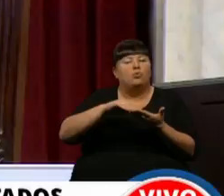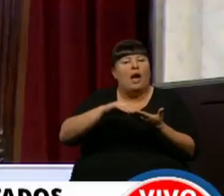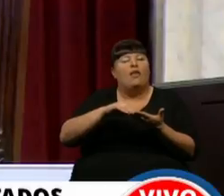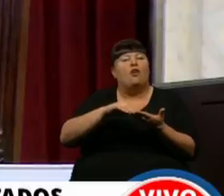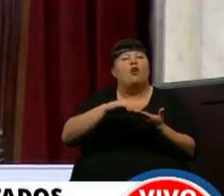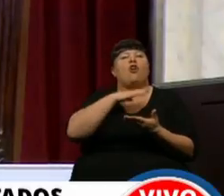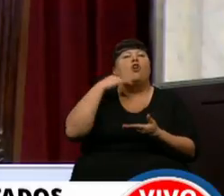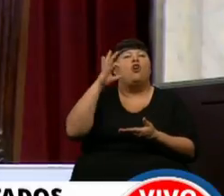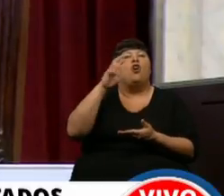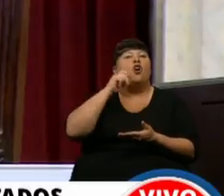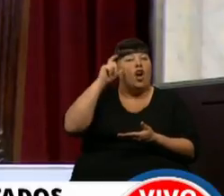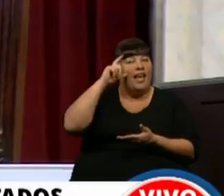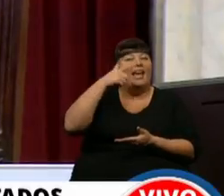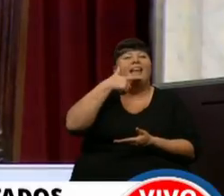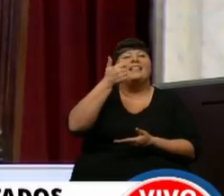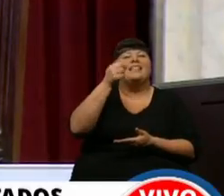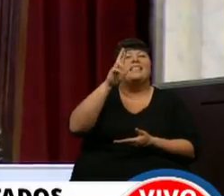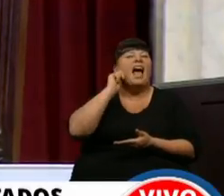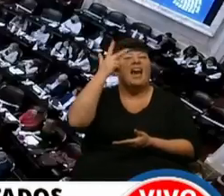jorge sarghini